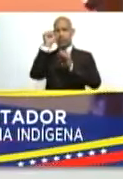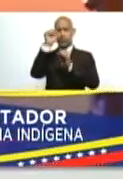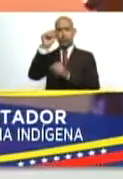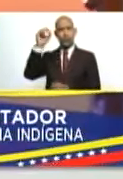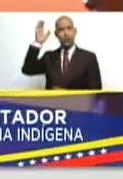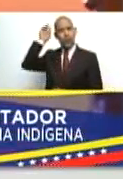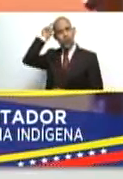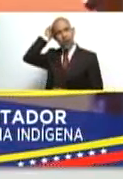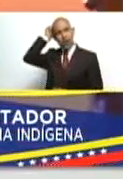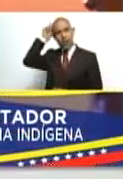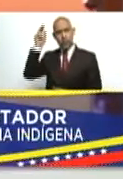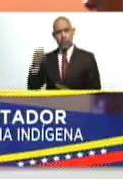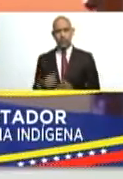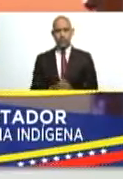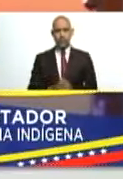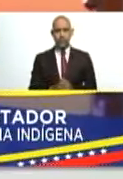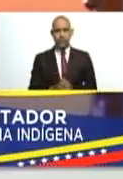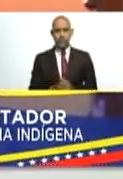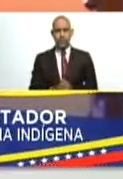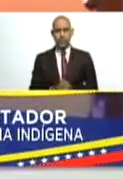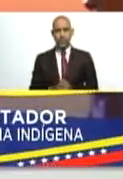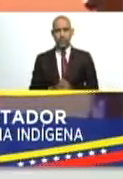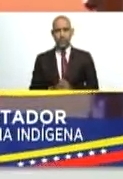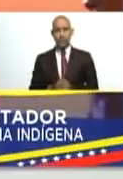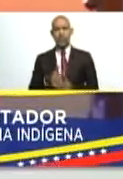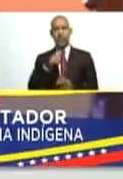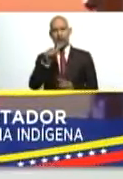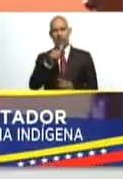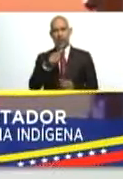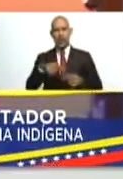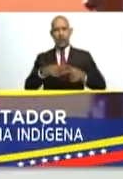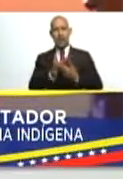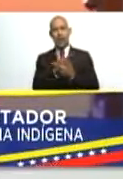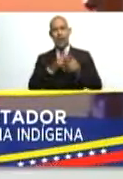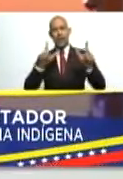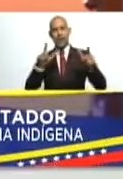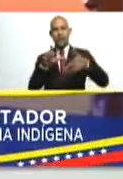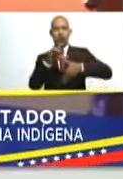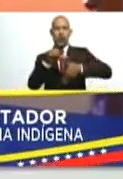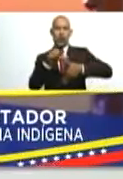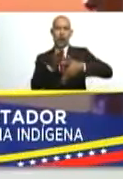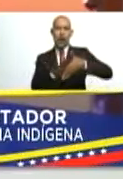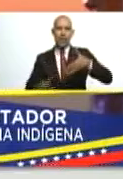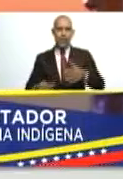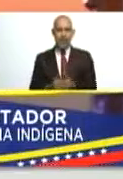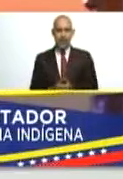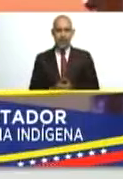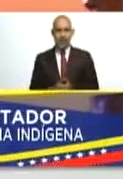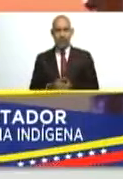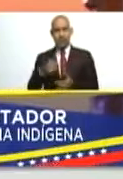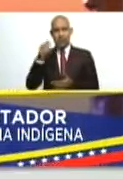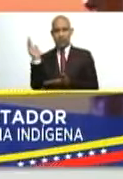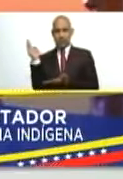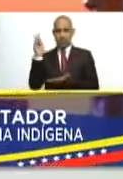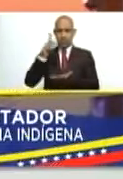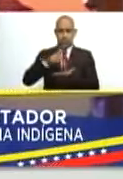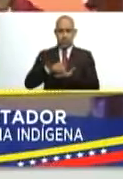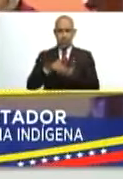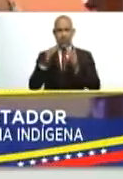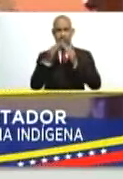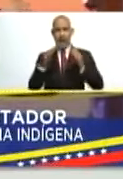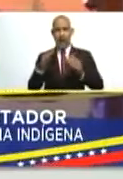Indígena y de la Descolonización de América. Nos vinimos a la casa natal del Libertador